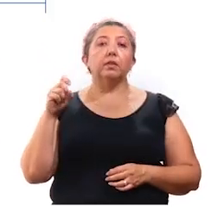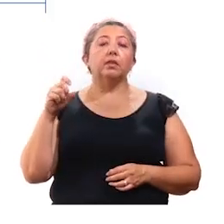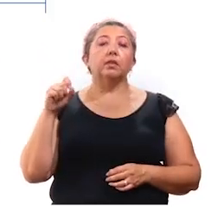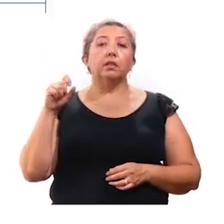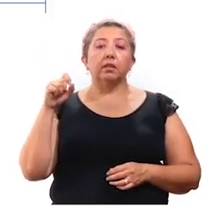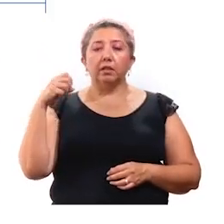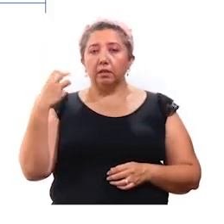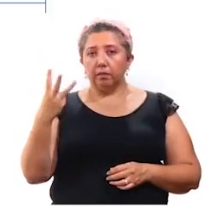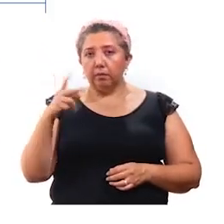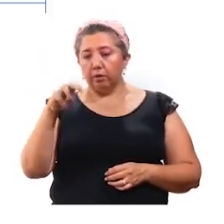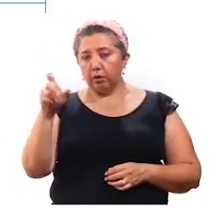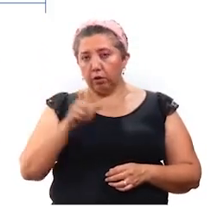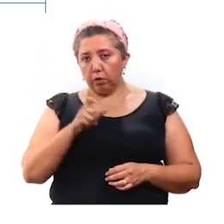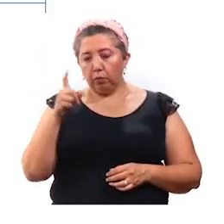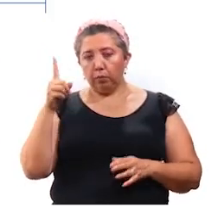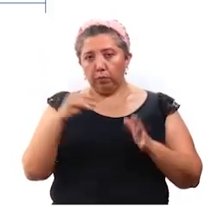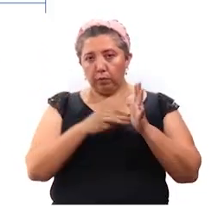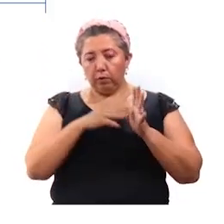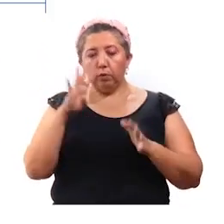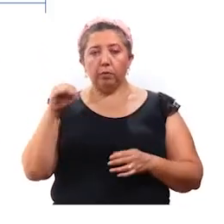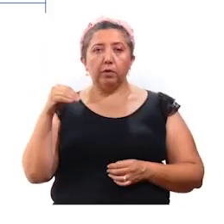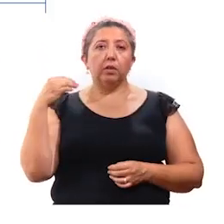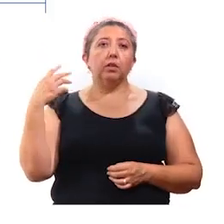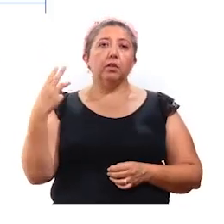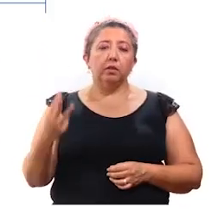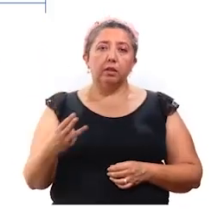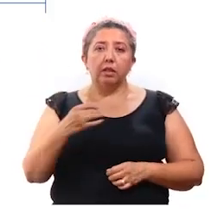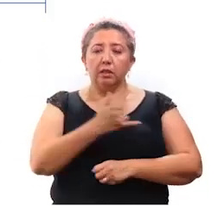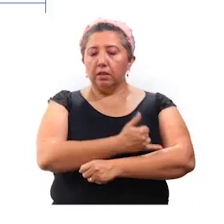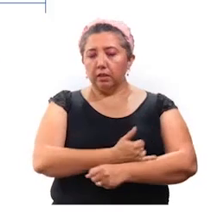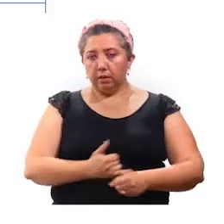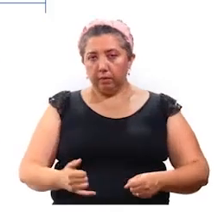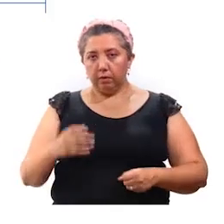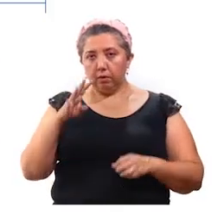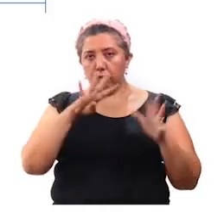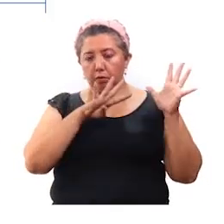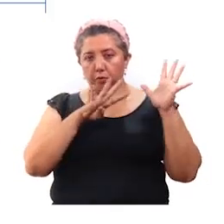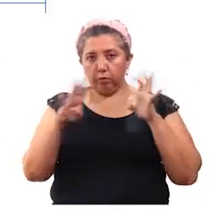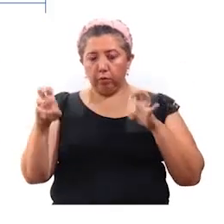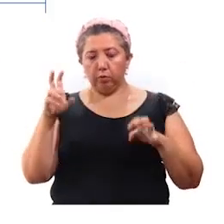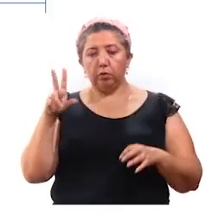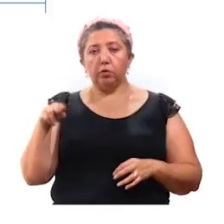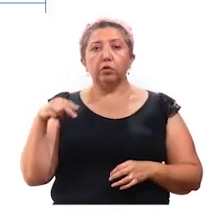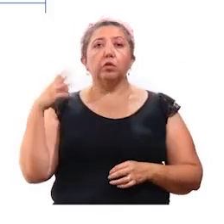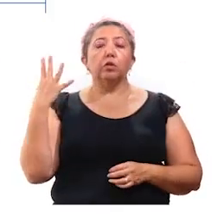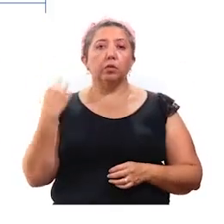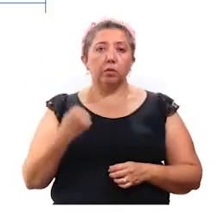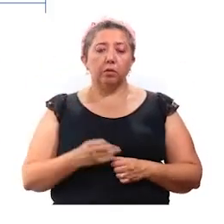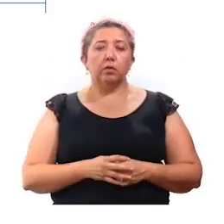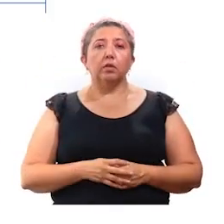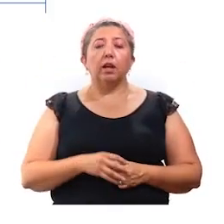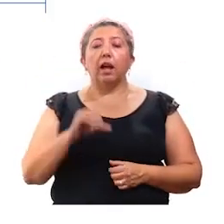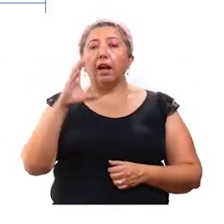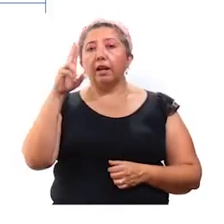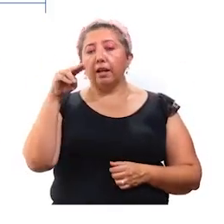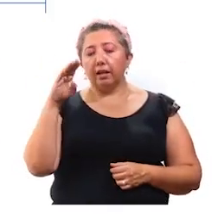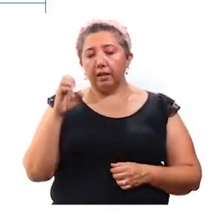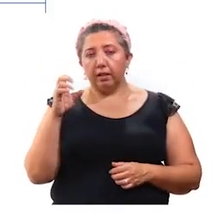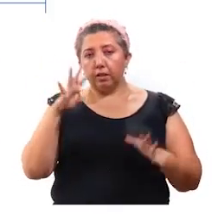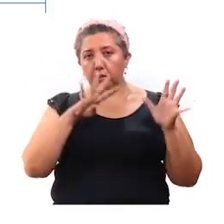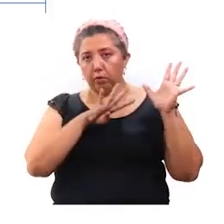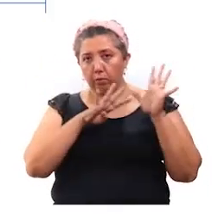1.323, Maxcanú, 1.093, Izamal, 989,